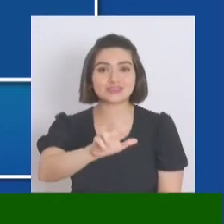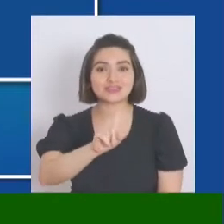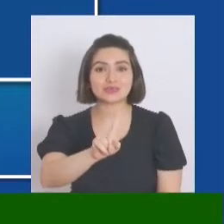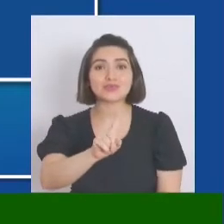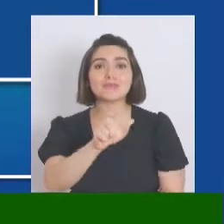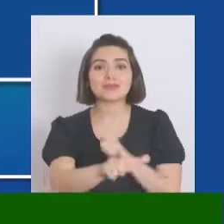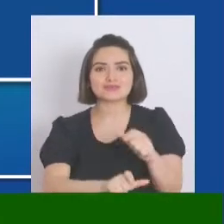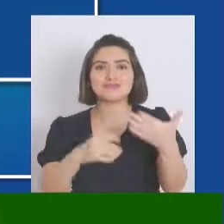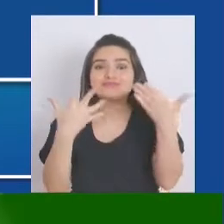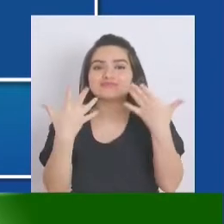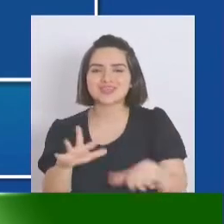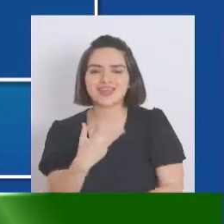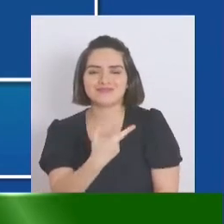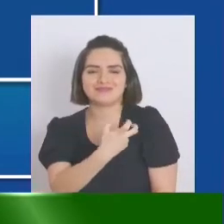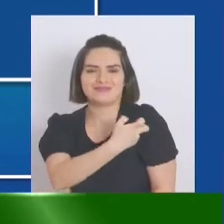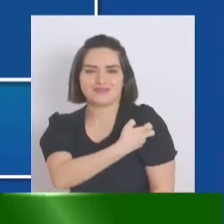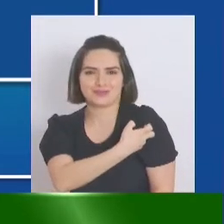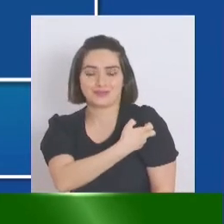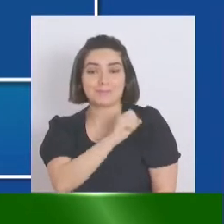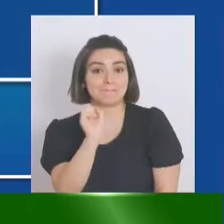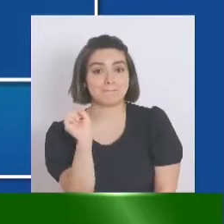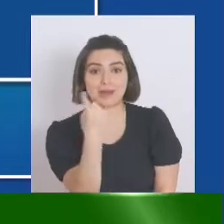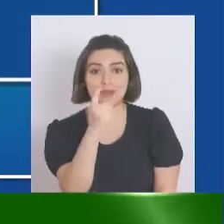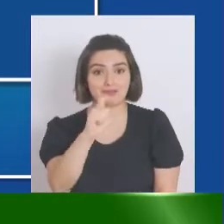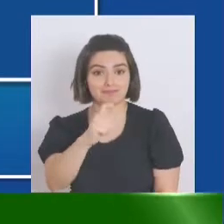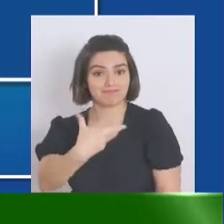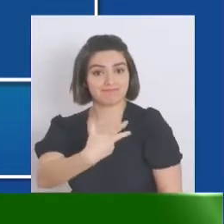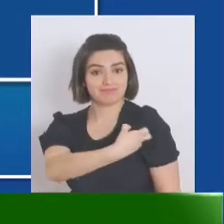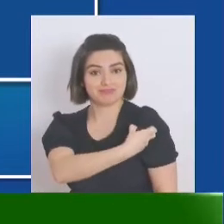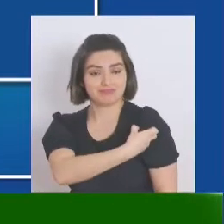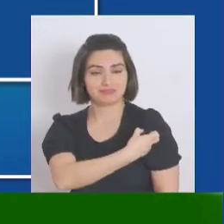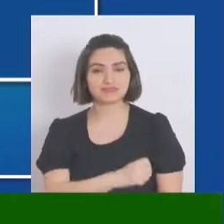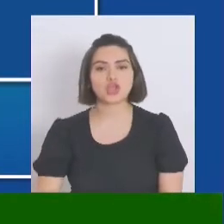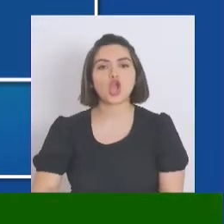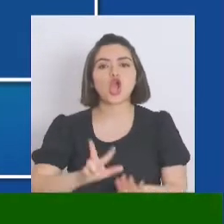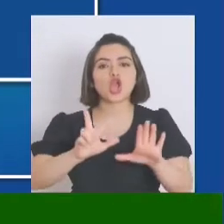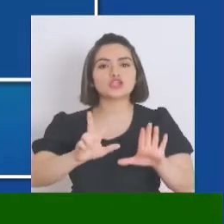55.681 personas vacunadas con la primera dosis y